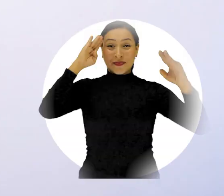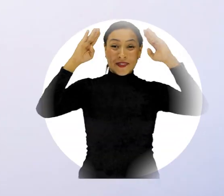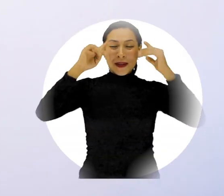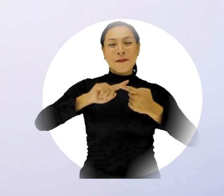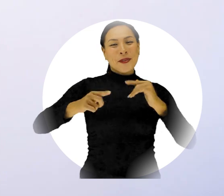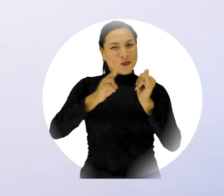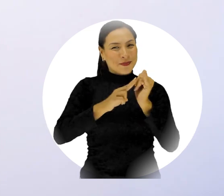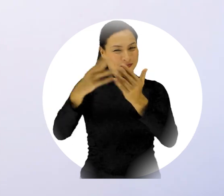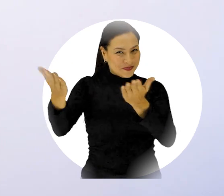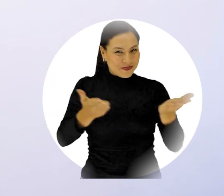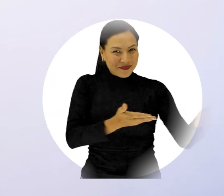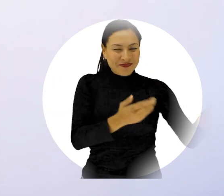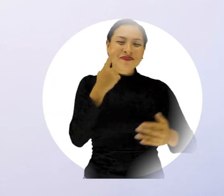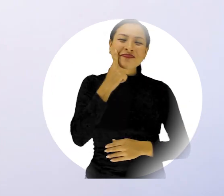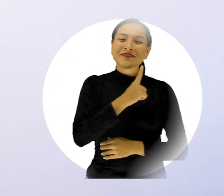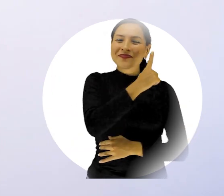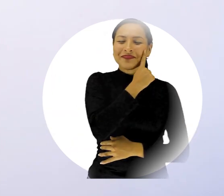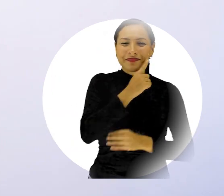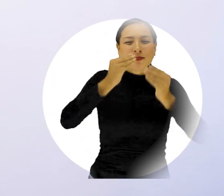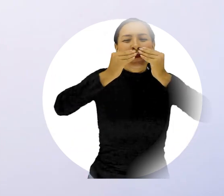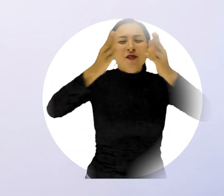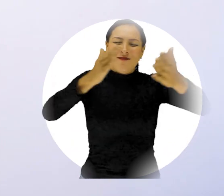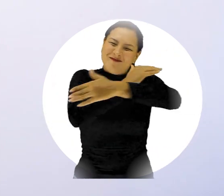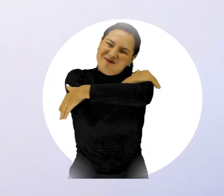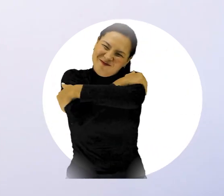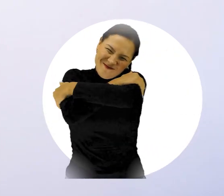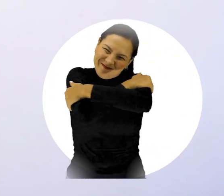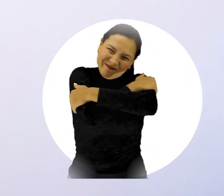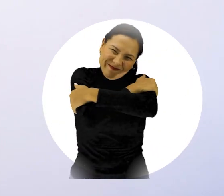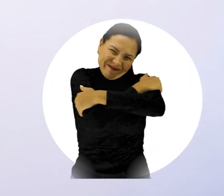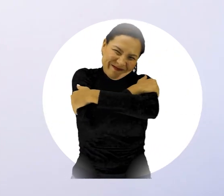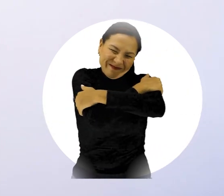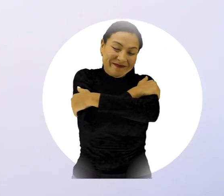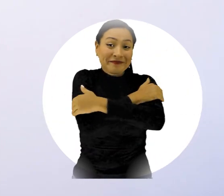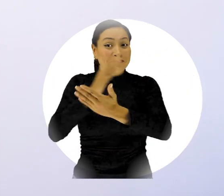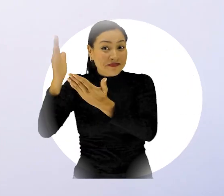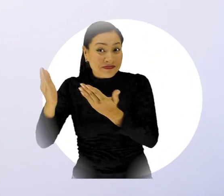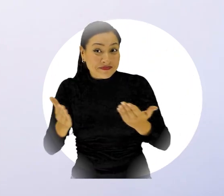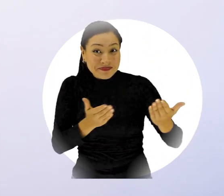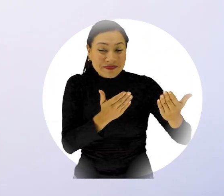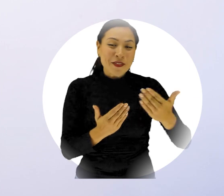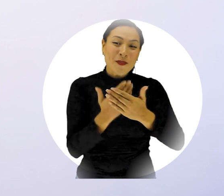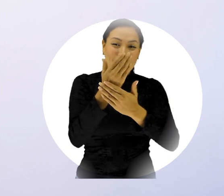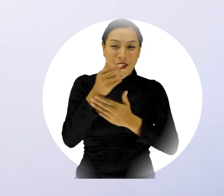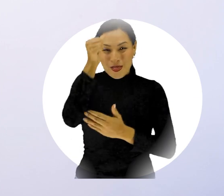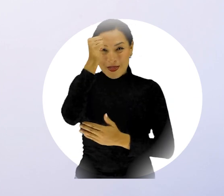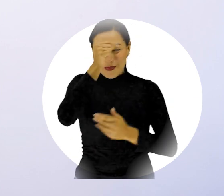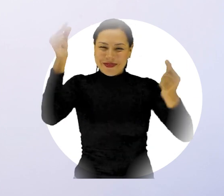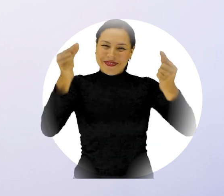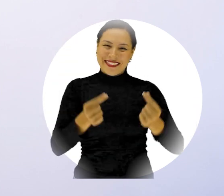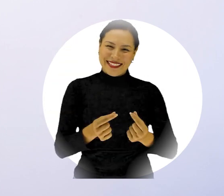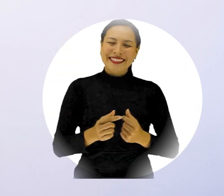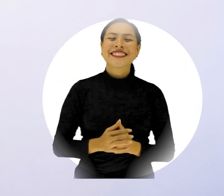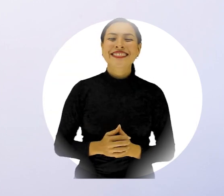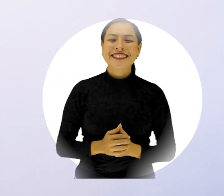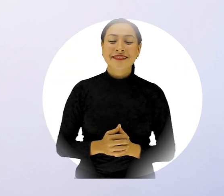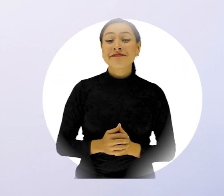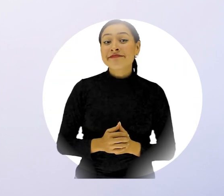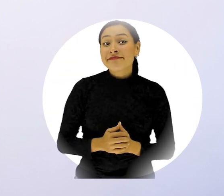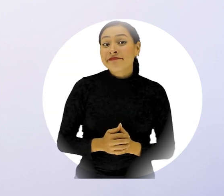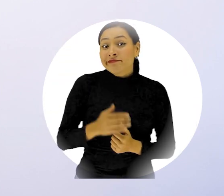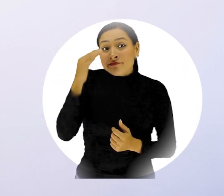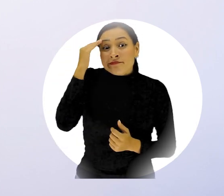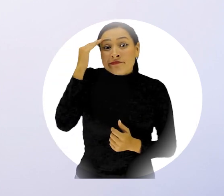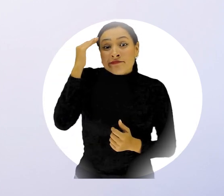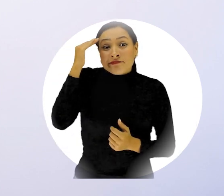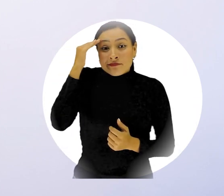¡Hola! ¿Qué tal amigos de YouTube? Nuevamente con todos ustedes Karen Suárez. Les envío un beso, un abrazo gigante y les doy la bienvenida a este nuevo Domingo Financiero. Si bien